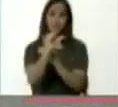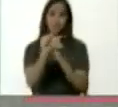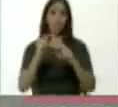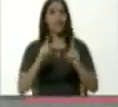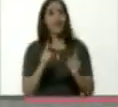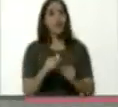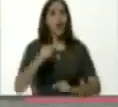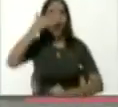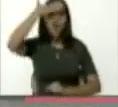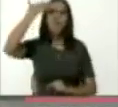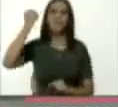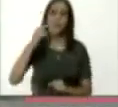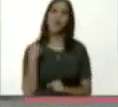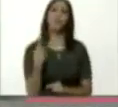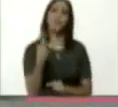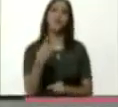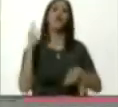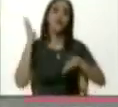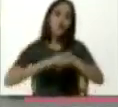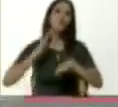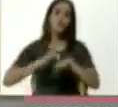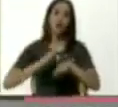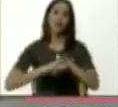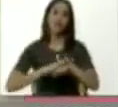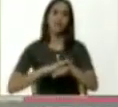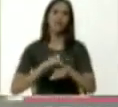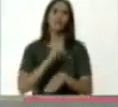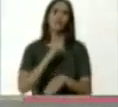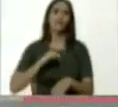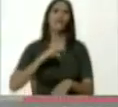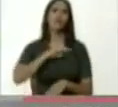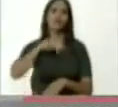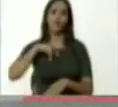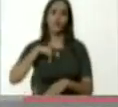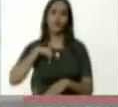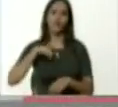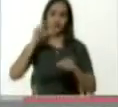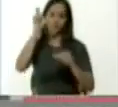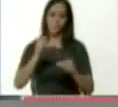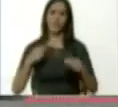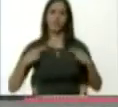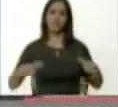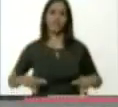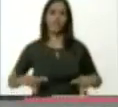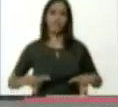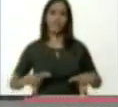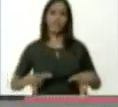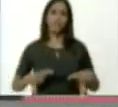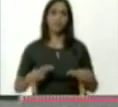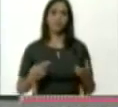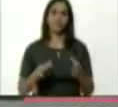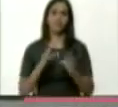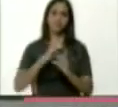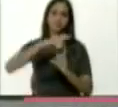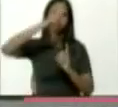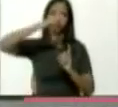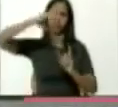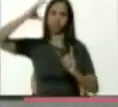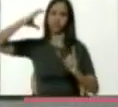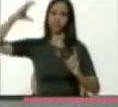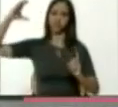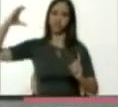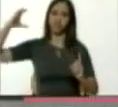los principales responsables somos nosotros, los seres humanos. La emisión de gases de efecto